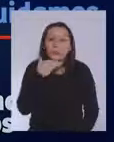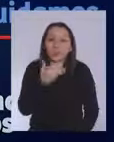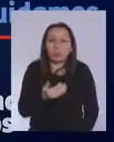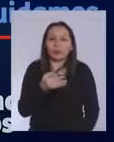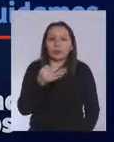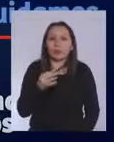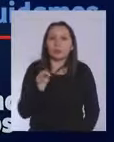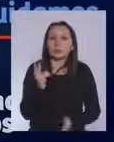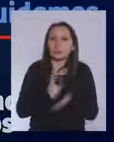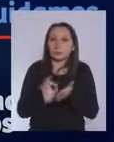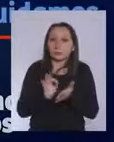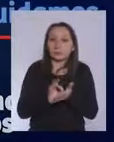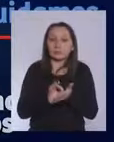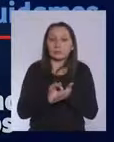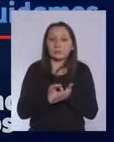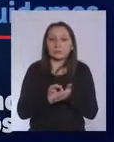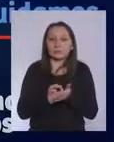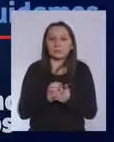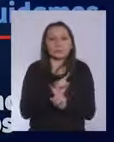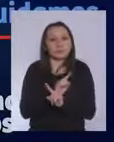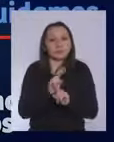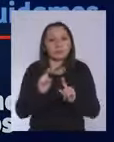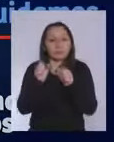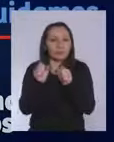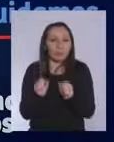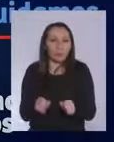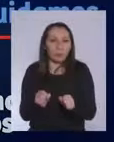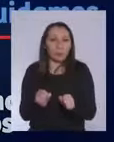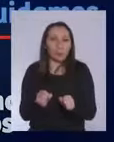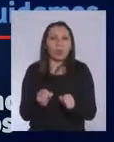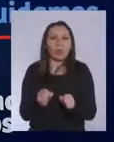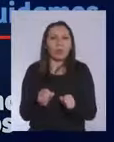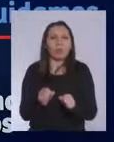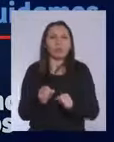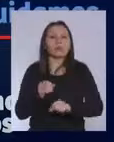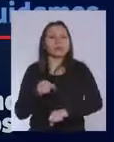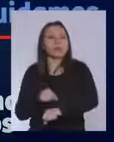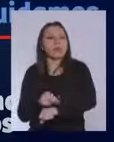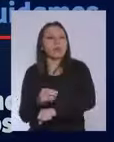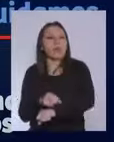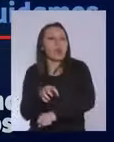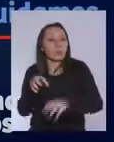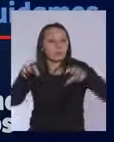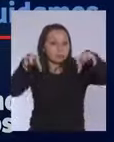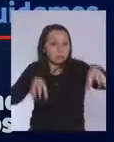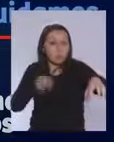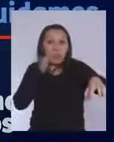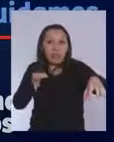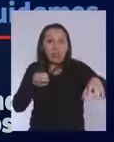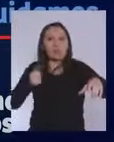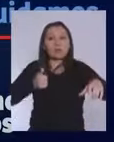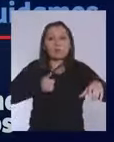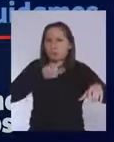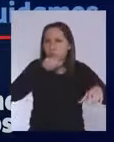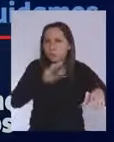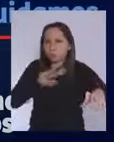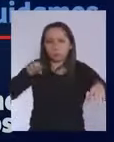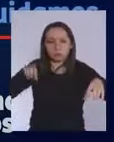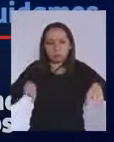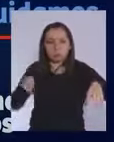subsecretaria paula daza es que no se puede detener ni ir a otra comuna distinta a la que se declara